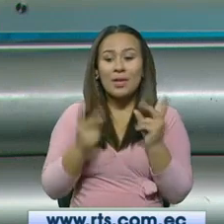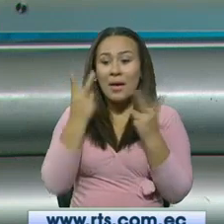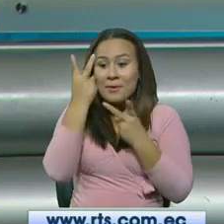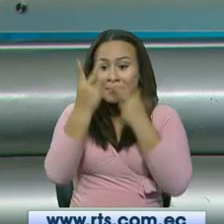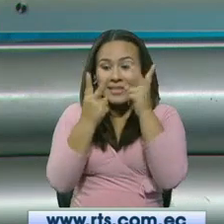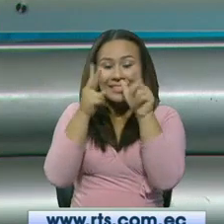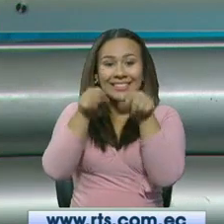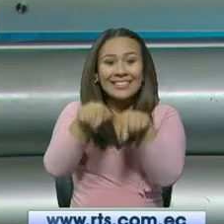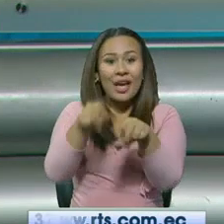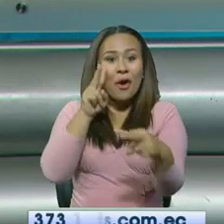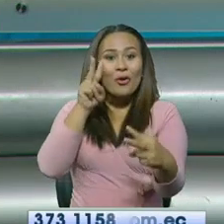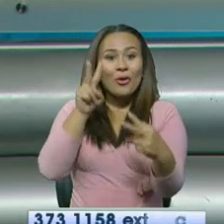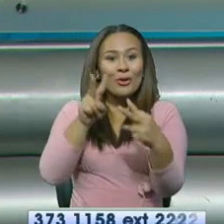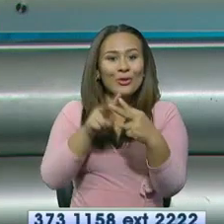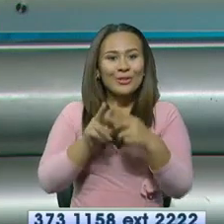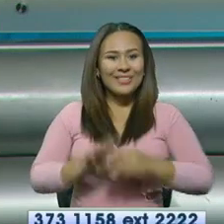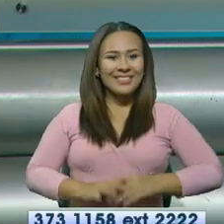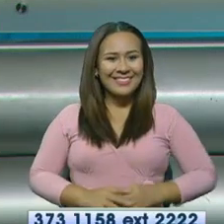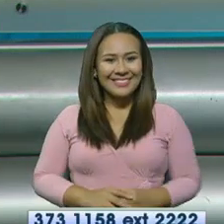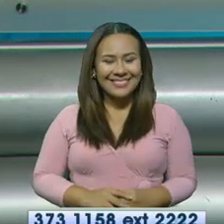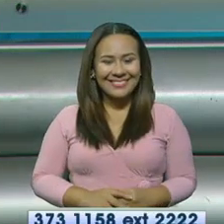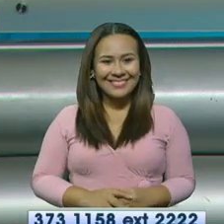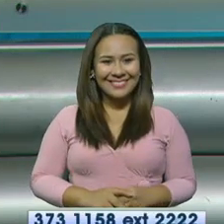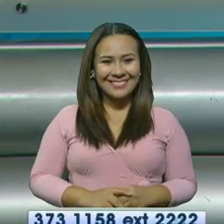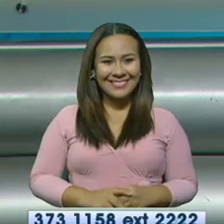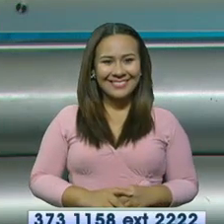quien la conoce. Veamos.